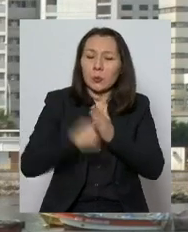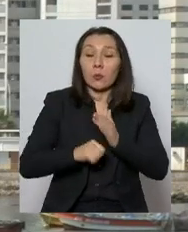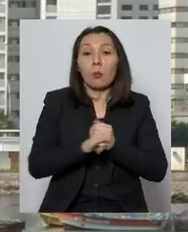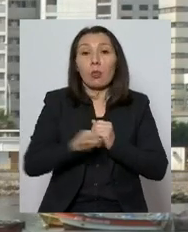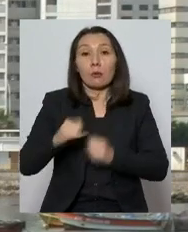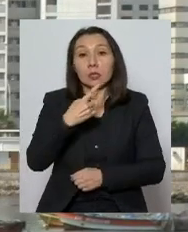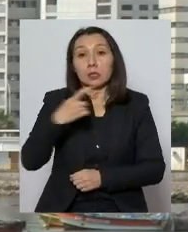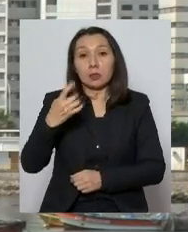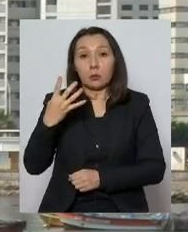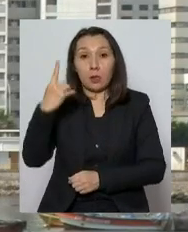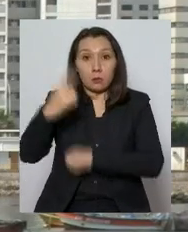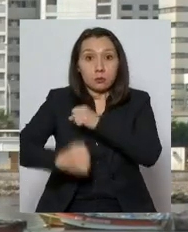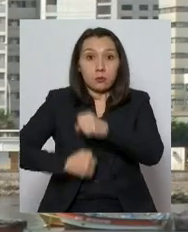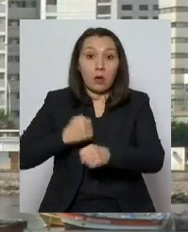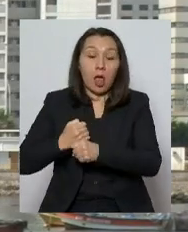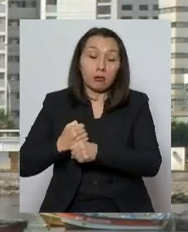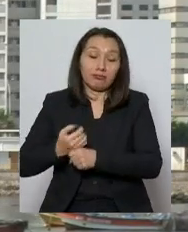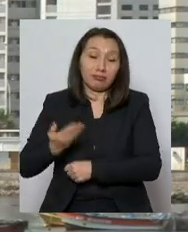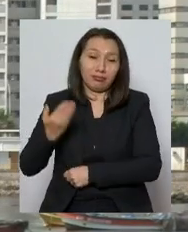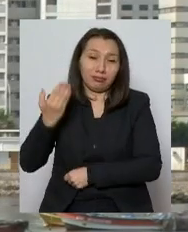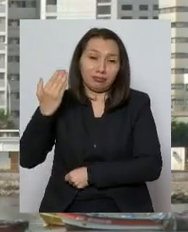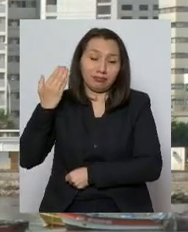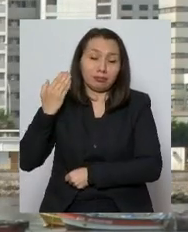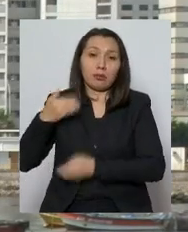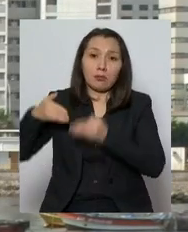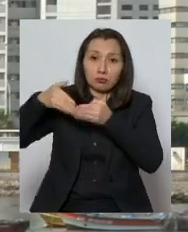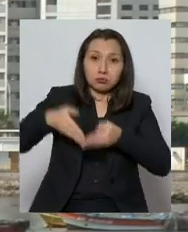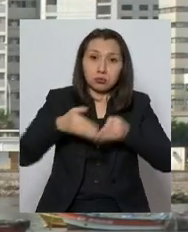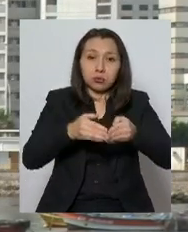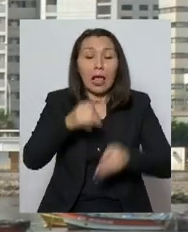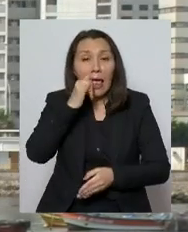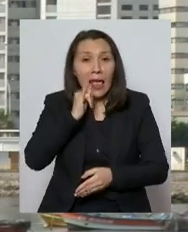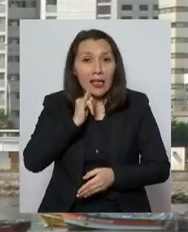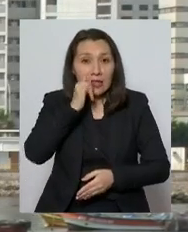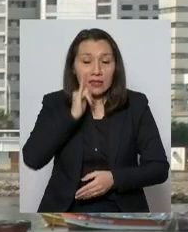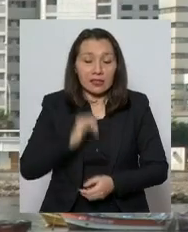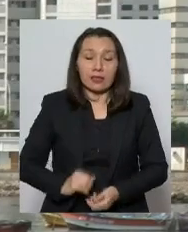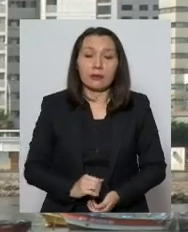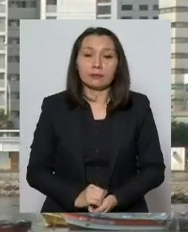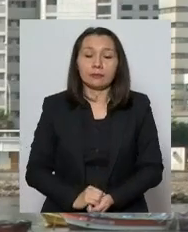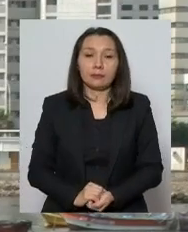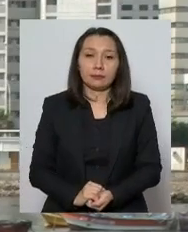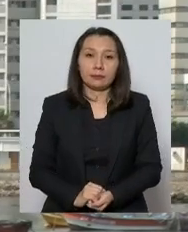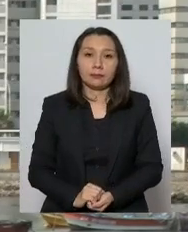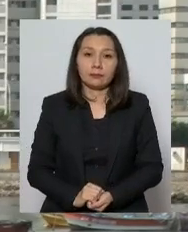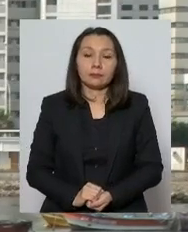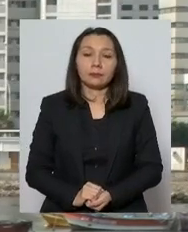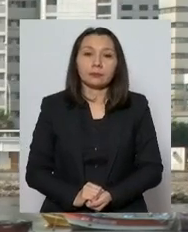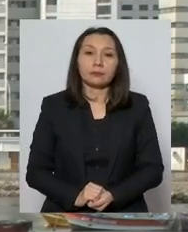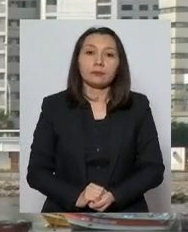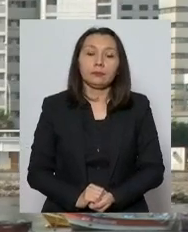después de 141 años del combate naval de Iquique.